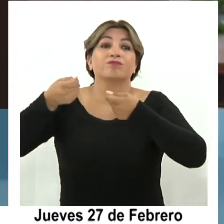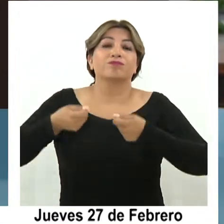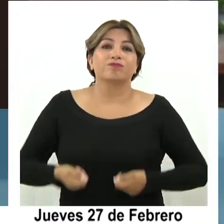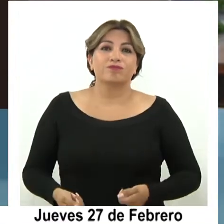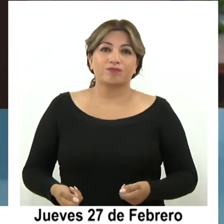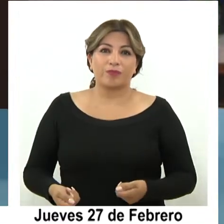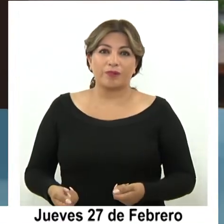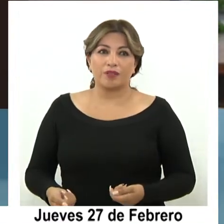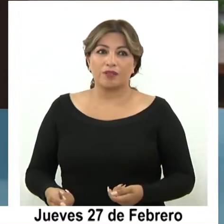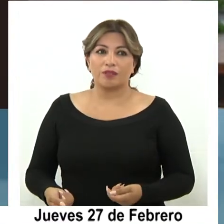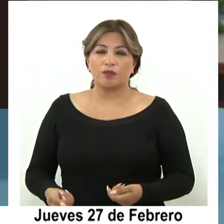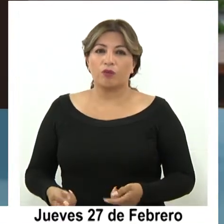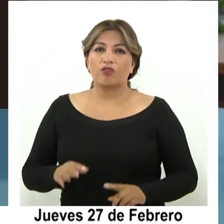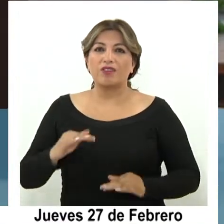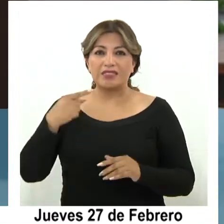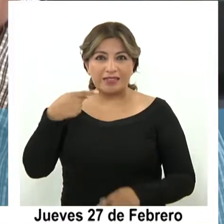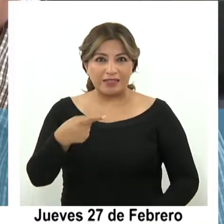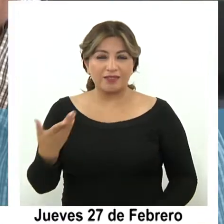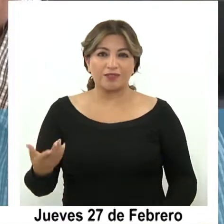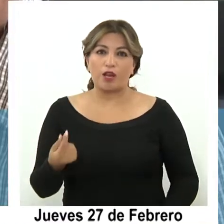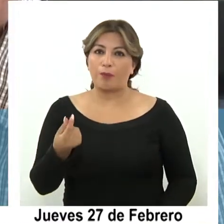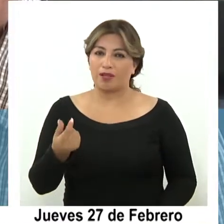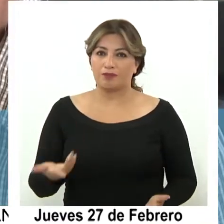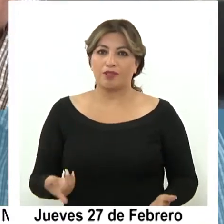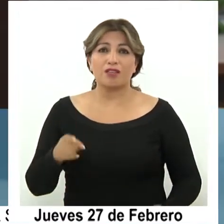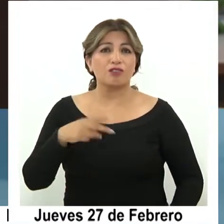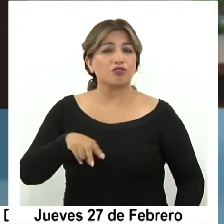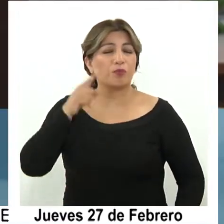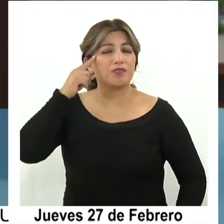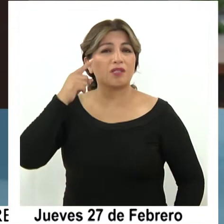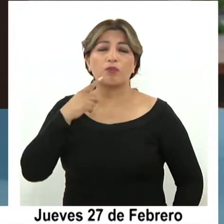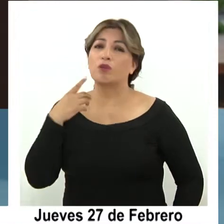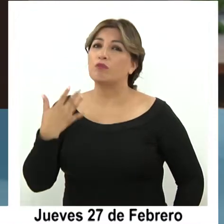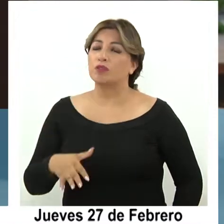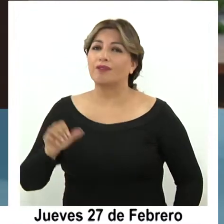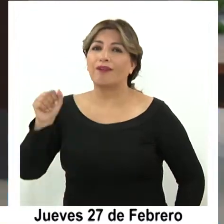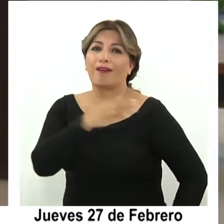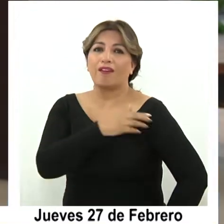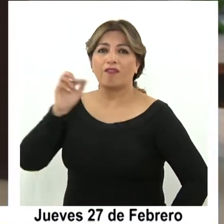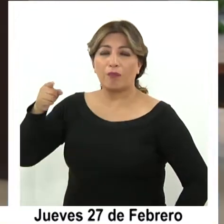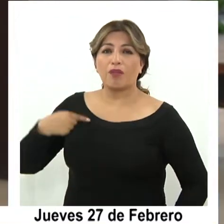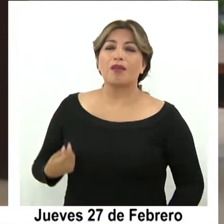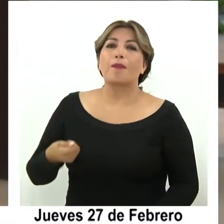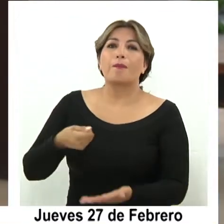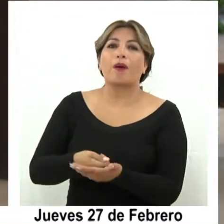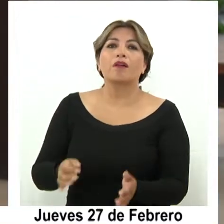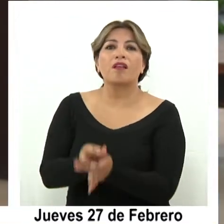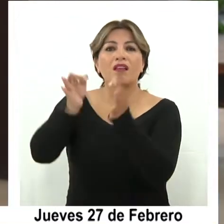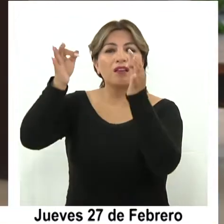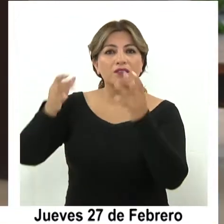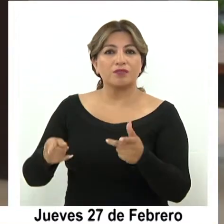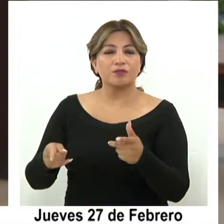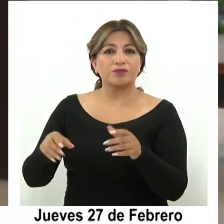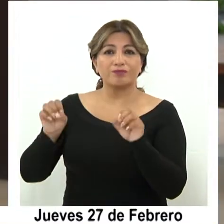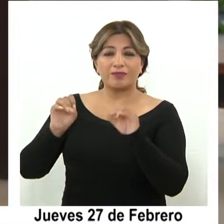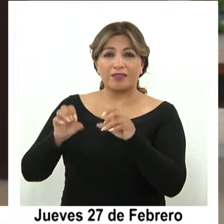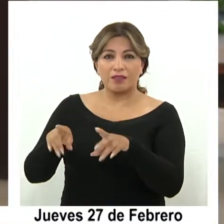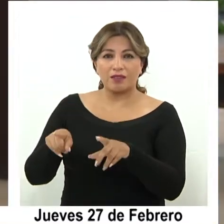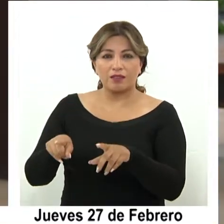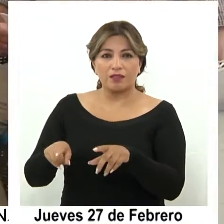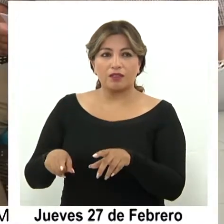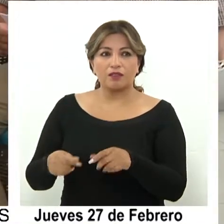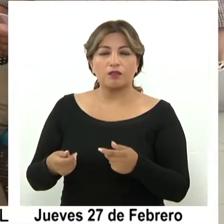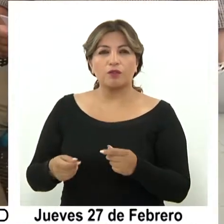de las comisiones cuando la rentabilidad sea negativa. Creemos que es fundamental que sean las administradoras quienes financien la educación previsional y